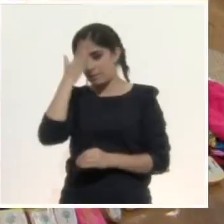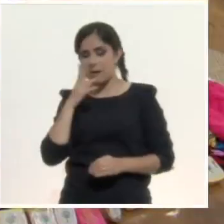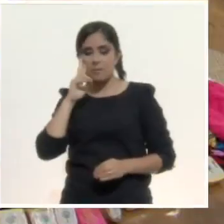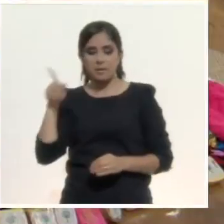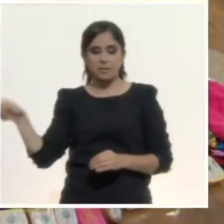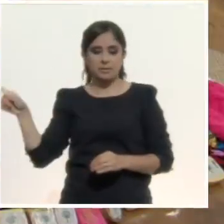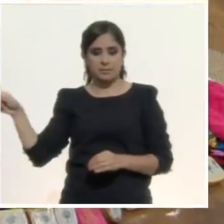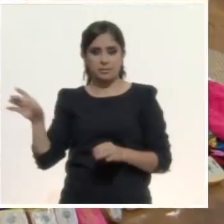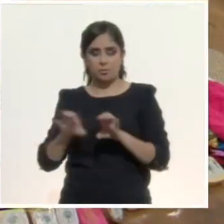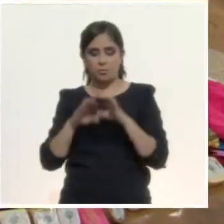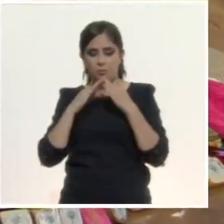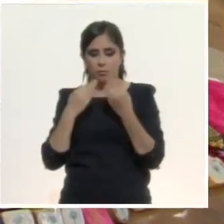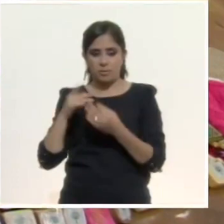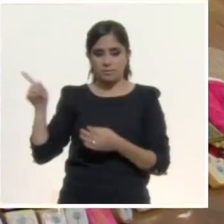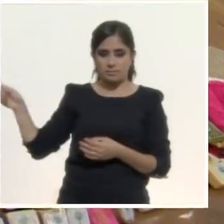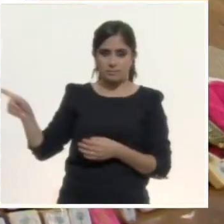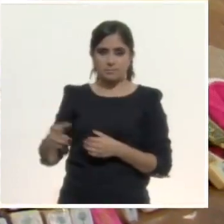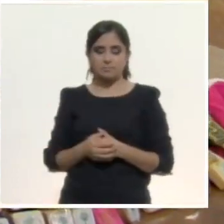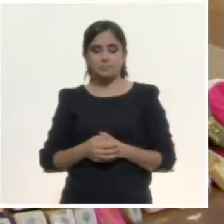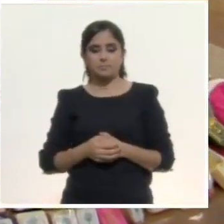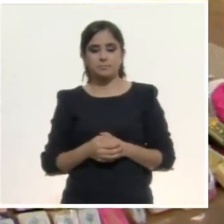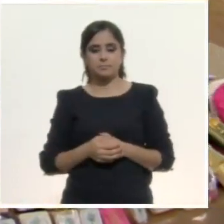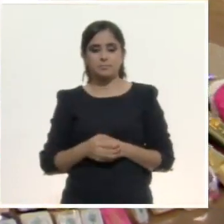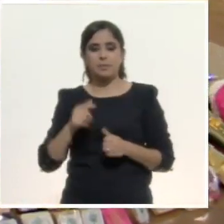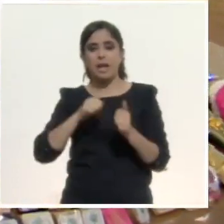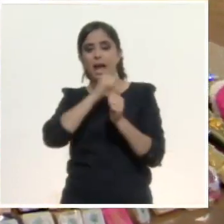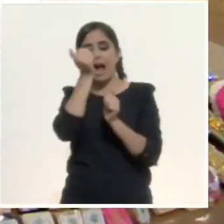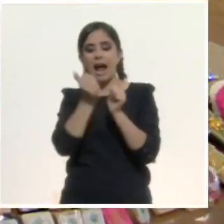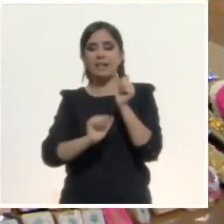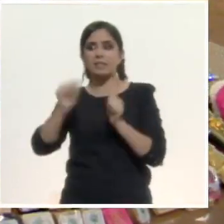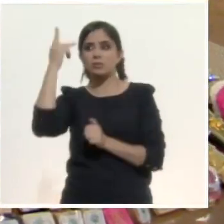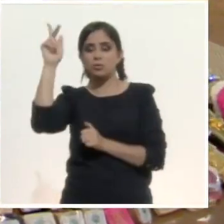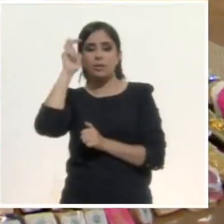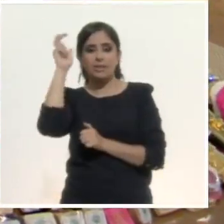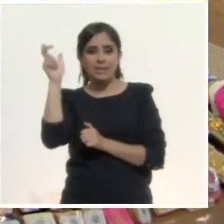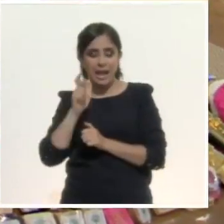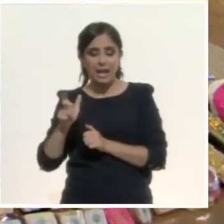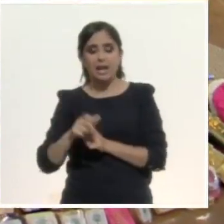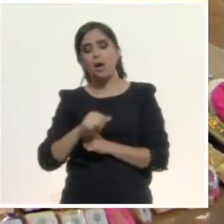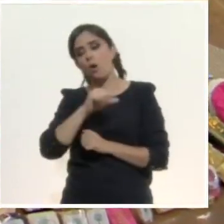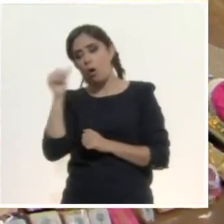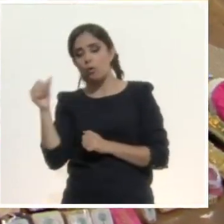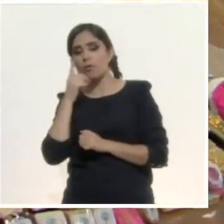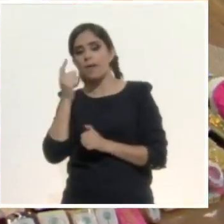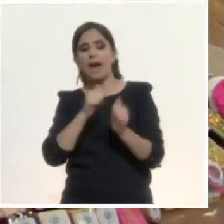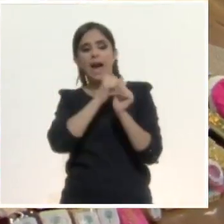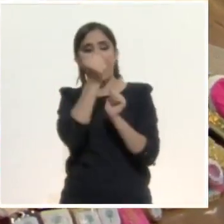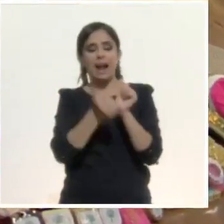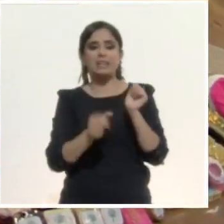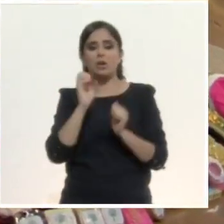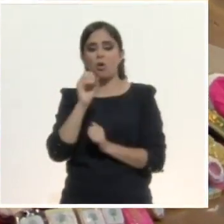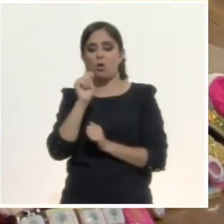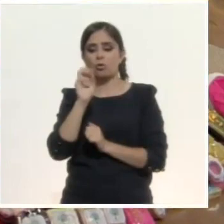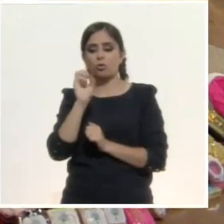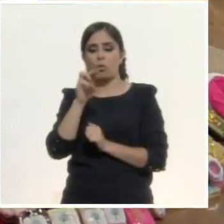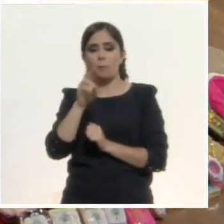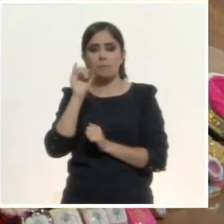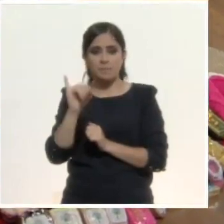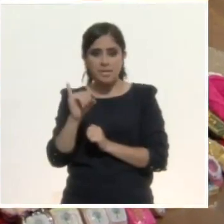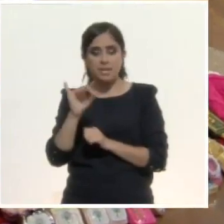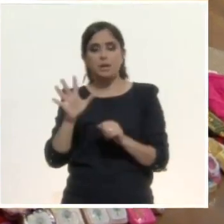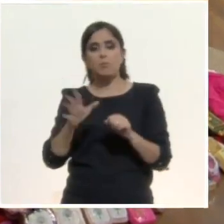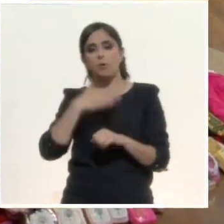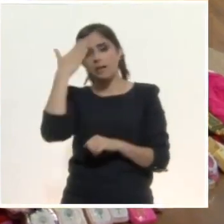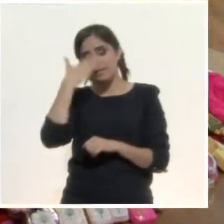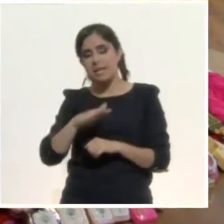Sí, sí. Y bueno, pero les dice arte hidalguense. Otros les dicen arte otomí. Porque saben que generas